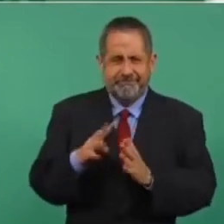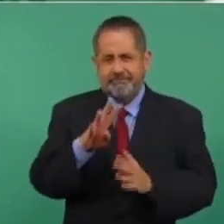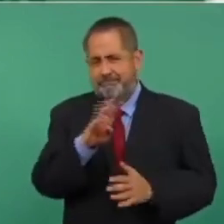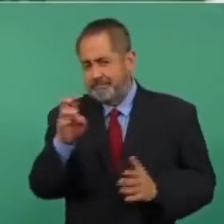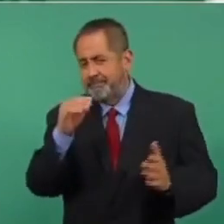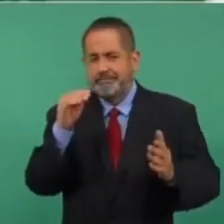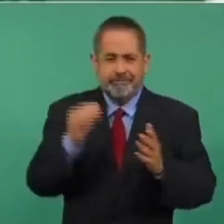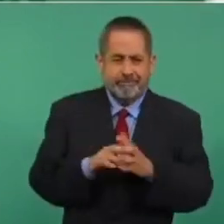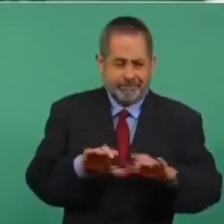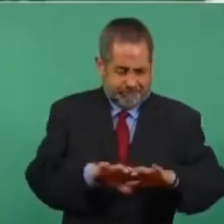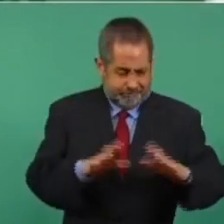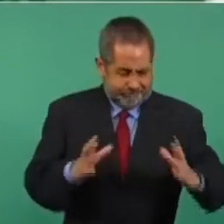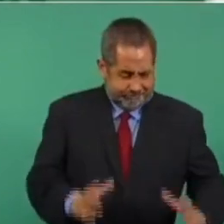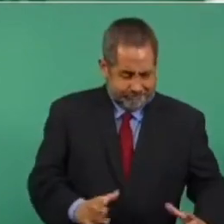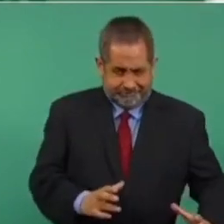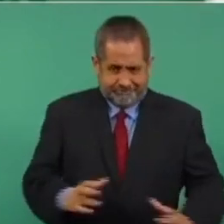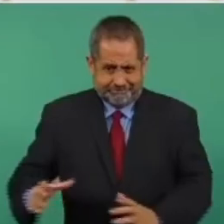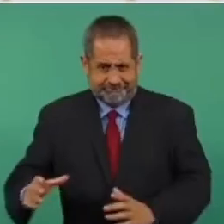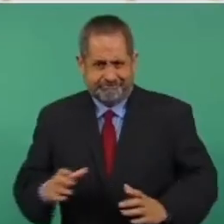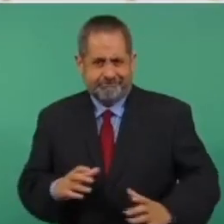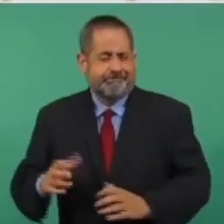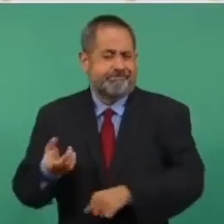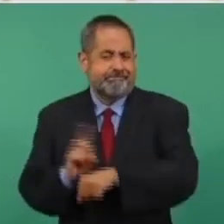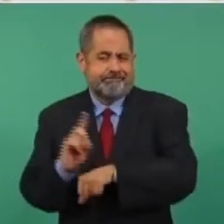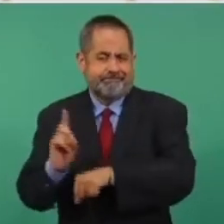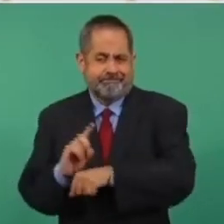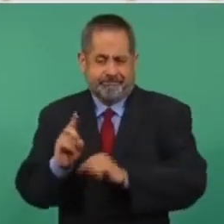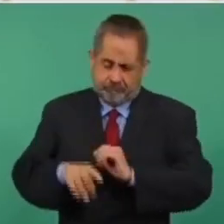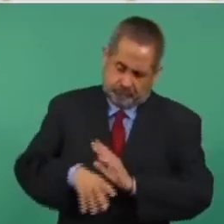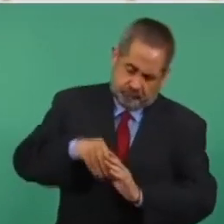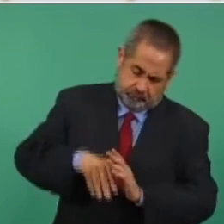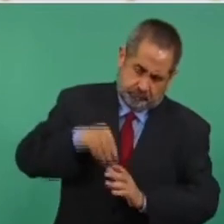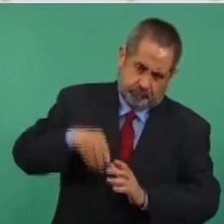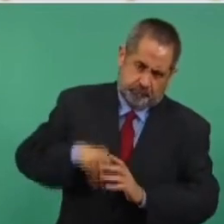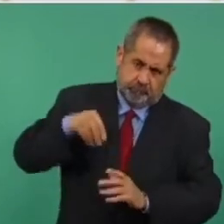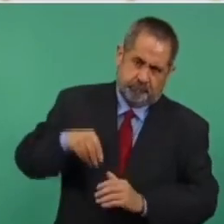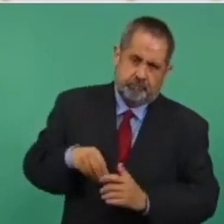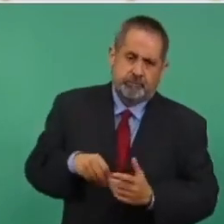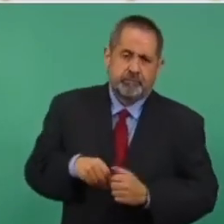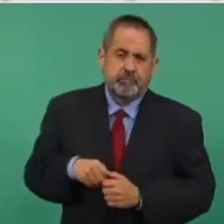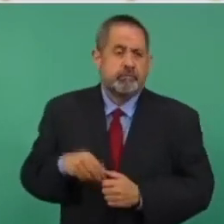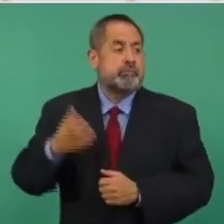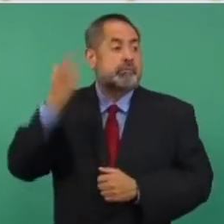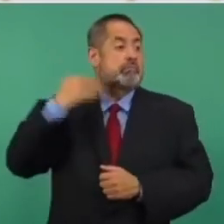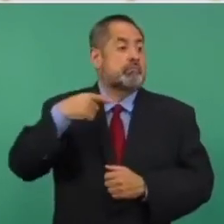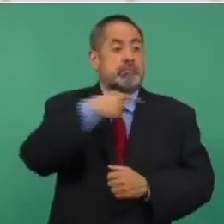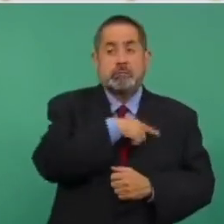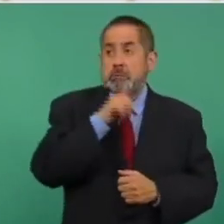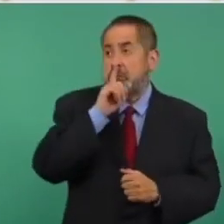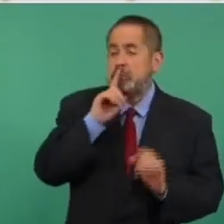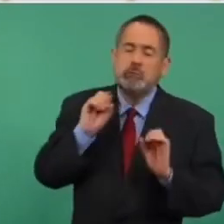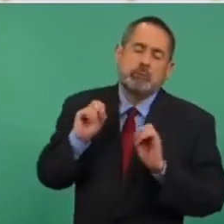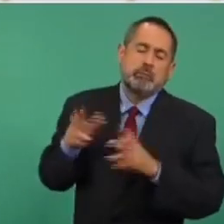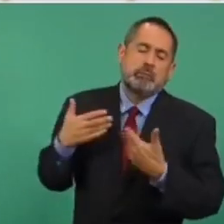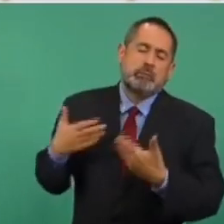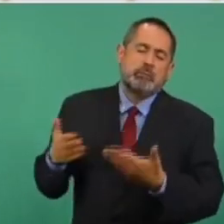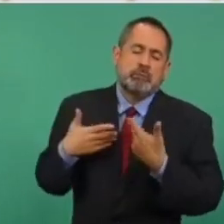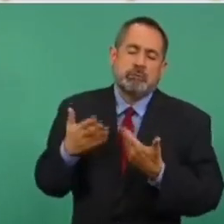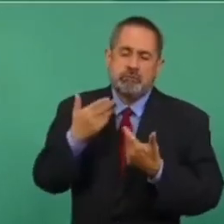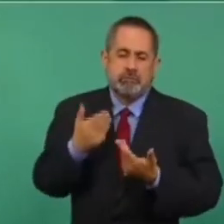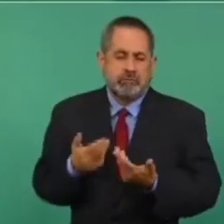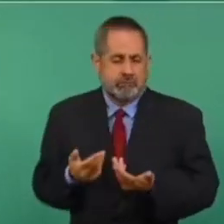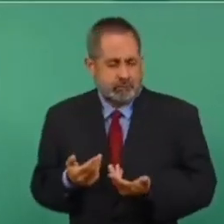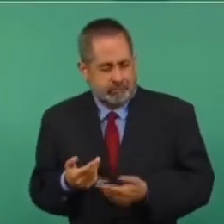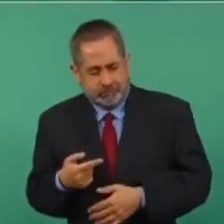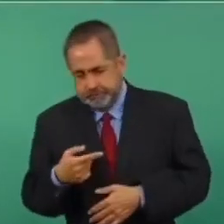3.400.000 barriles diarios. Pero ahí no había ambientalistas. ¿Y saben qué